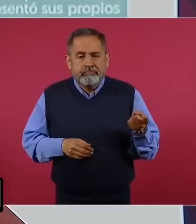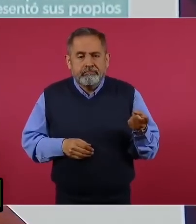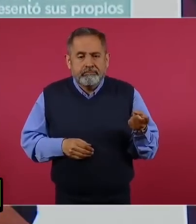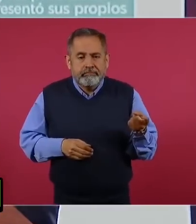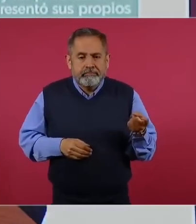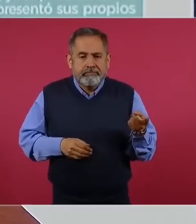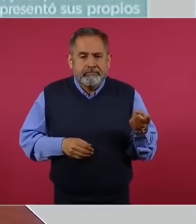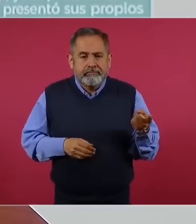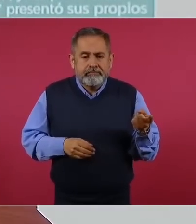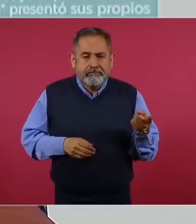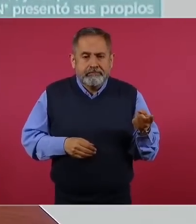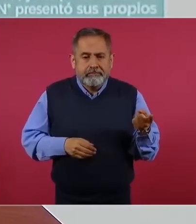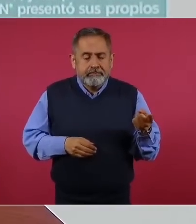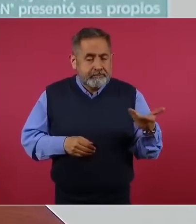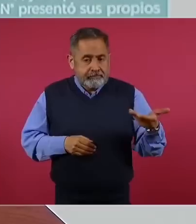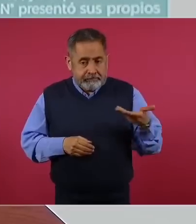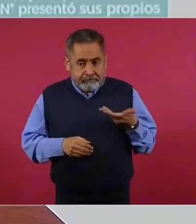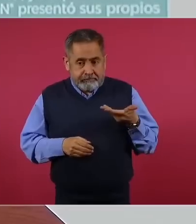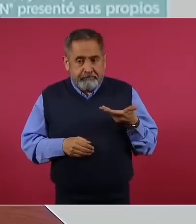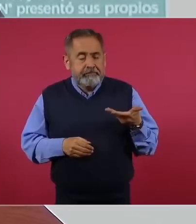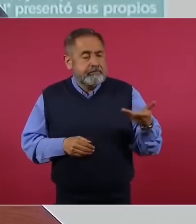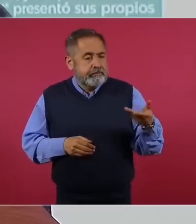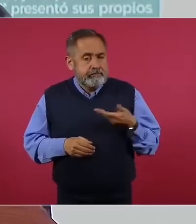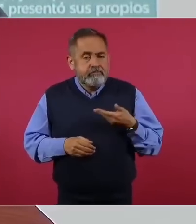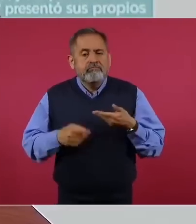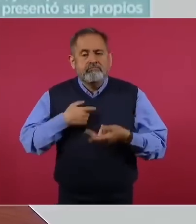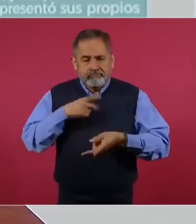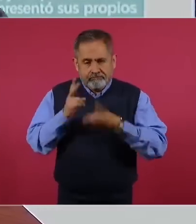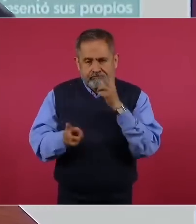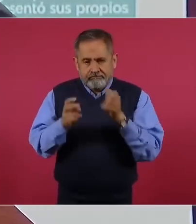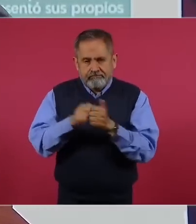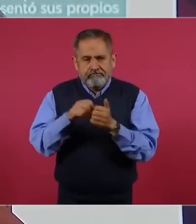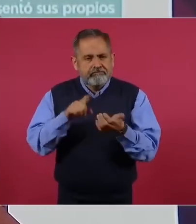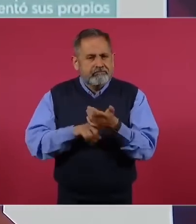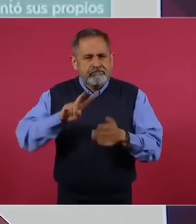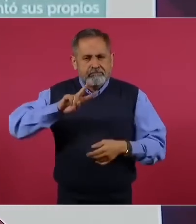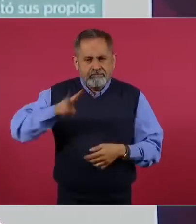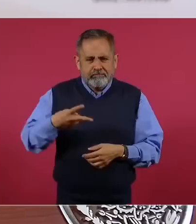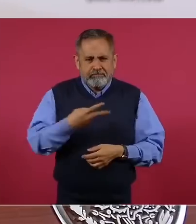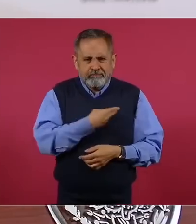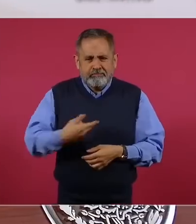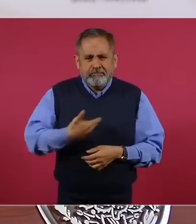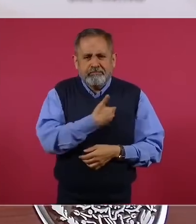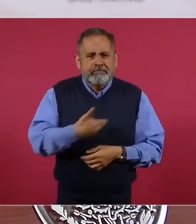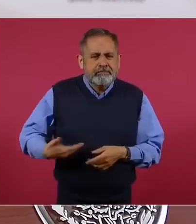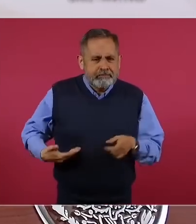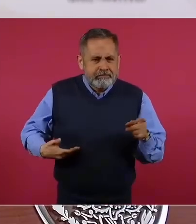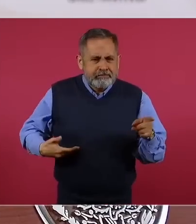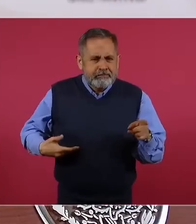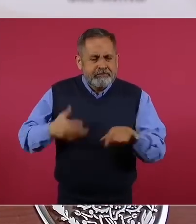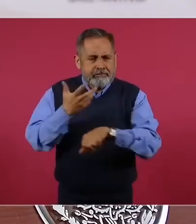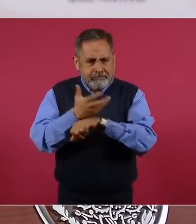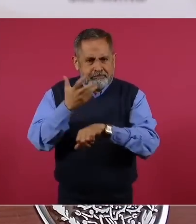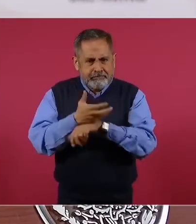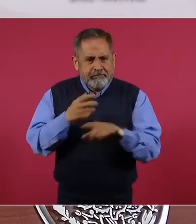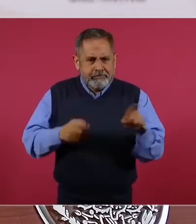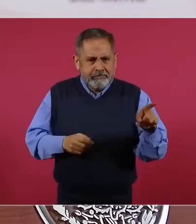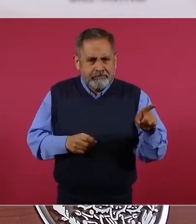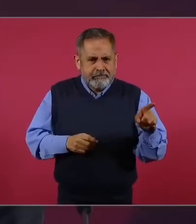porque nos pidieron que solicitáramos. Hablé yo con la vicepresidenta de Estados